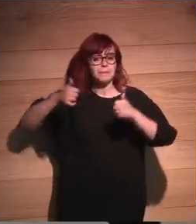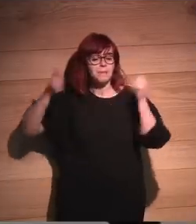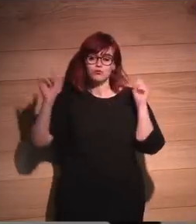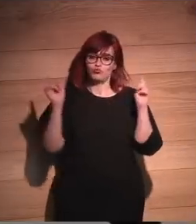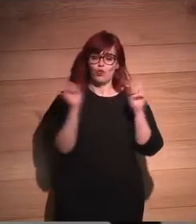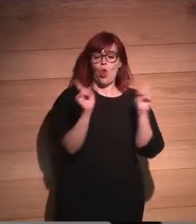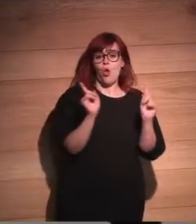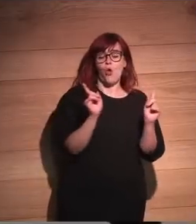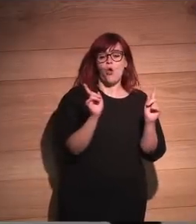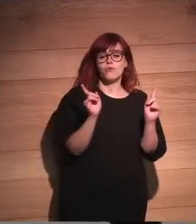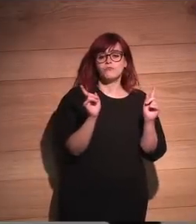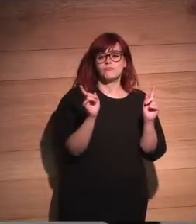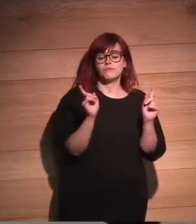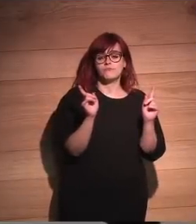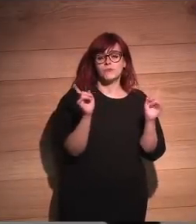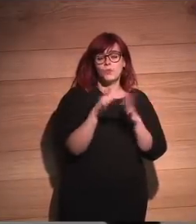las de